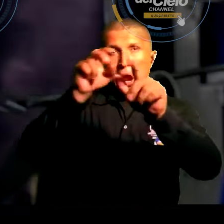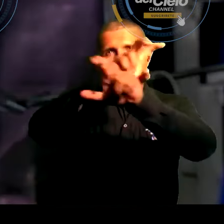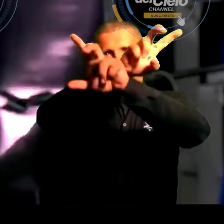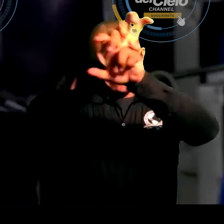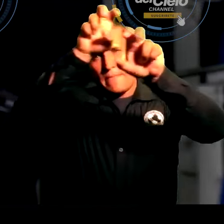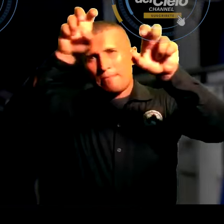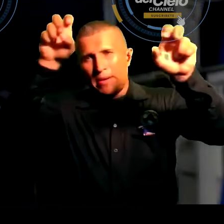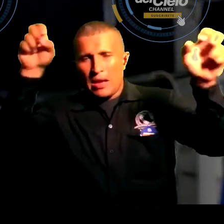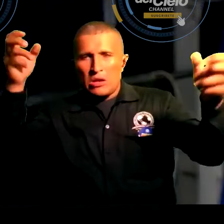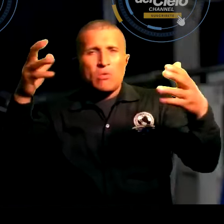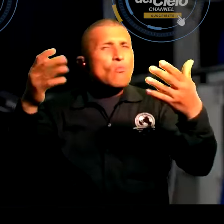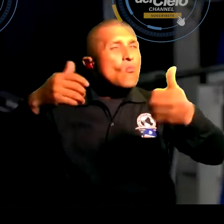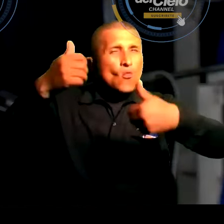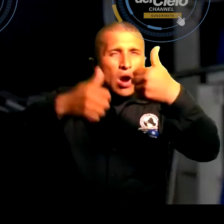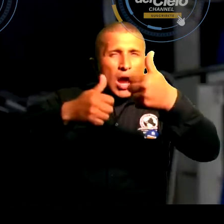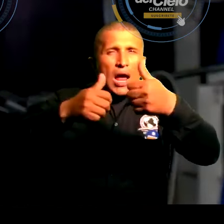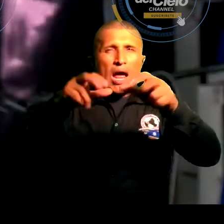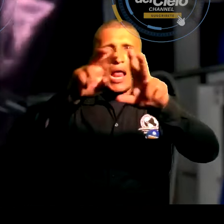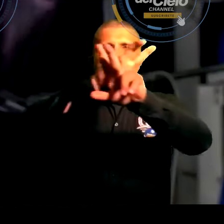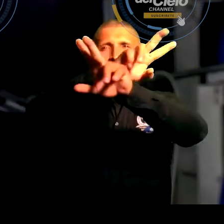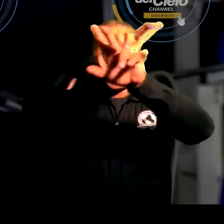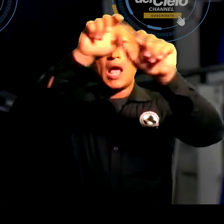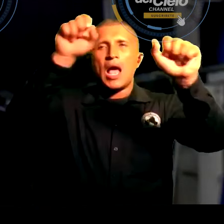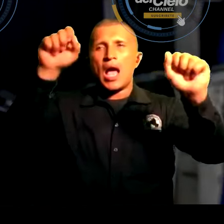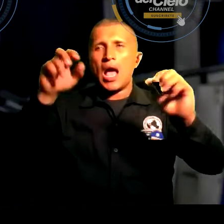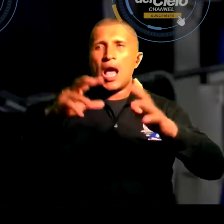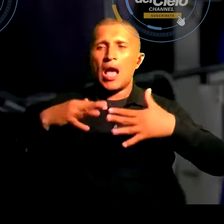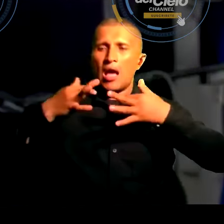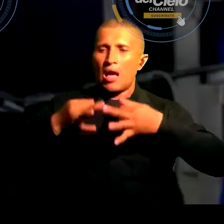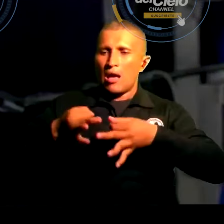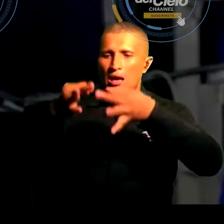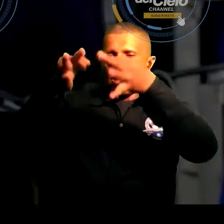El verdadero evangelio.